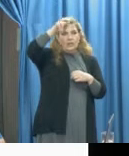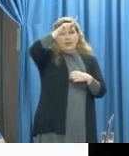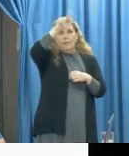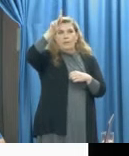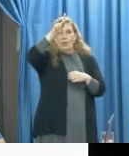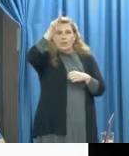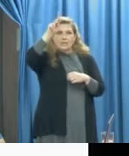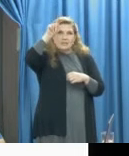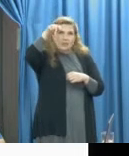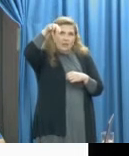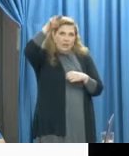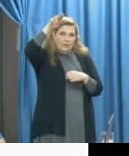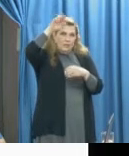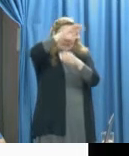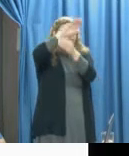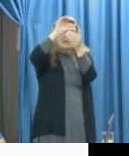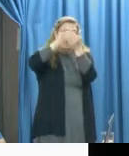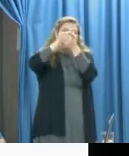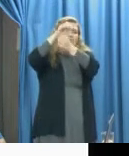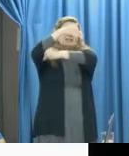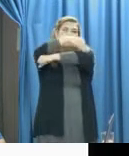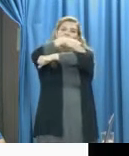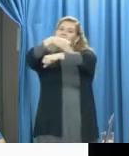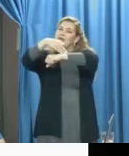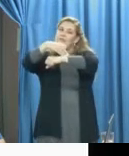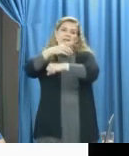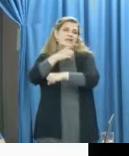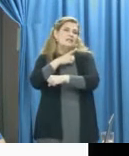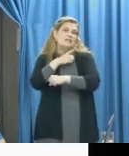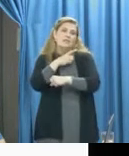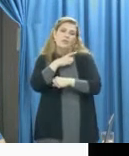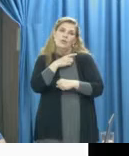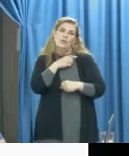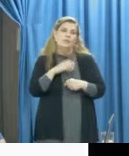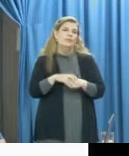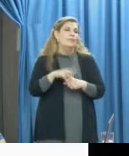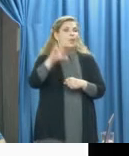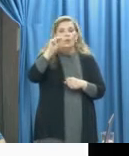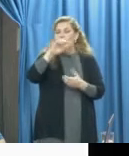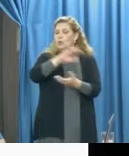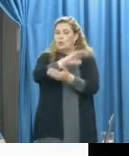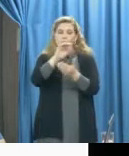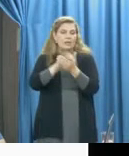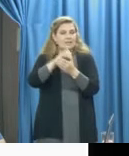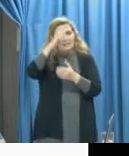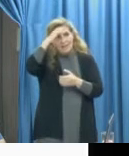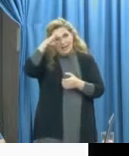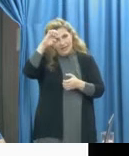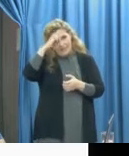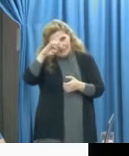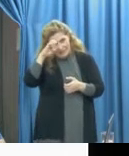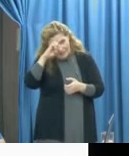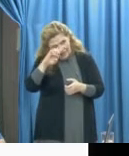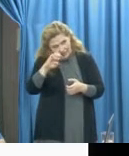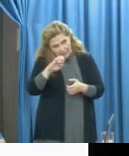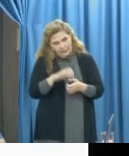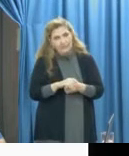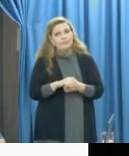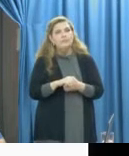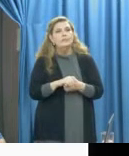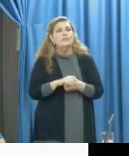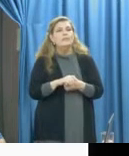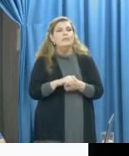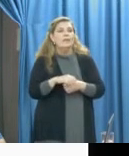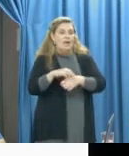cerrada donde solo se casan entre ellos, entonces mantienen todos los genes que ellos quieren preservar, el color